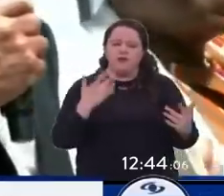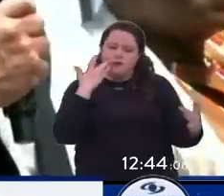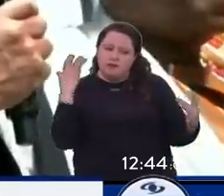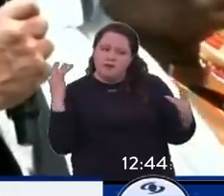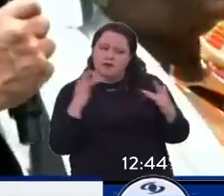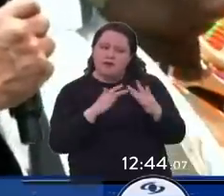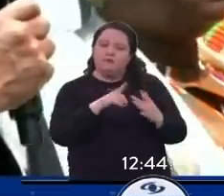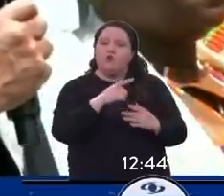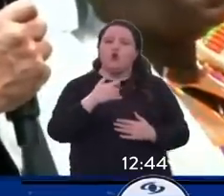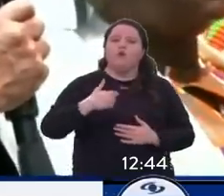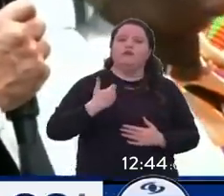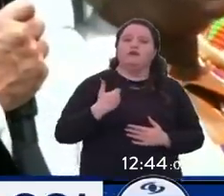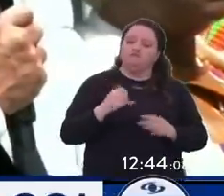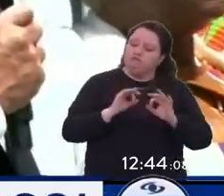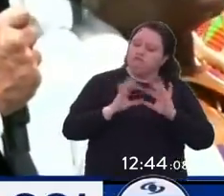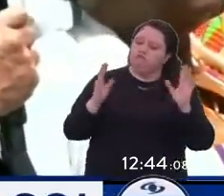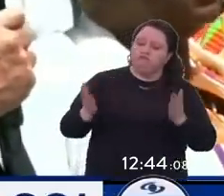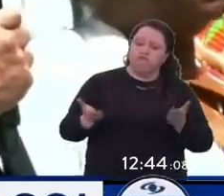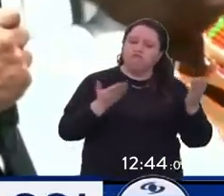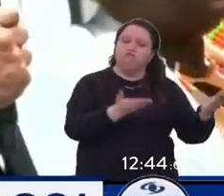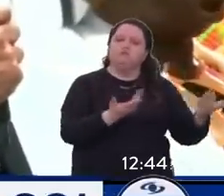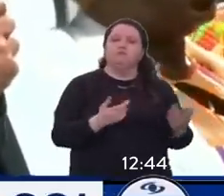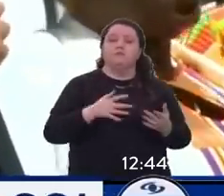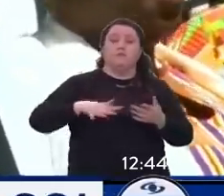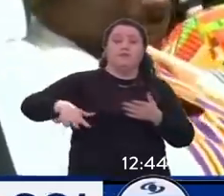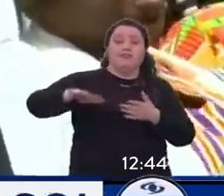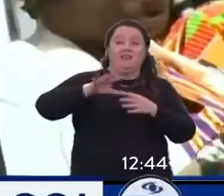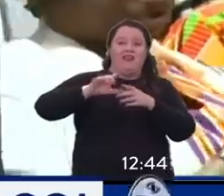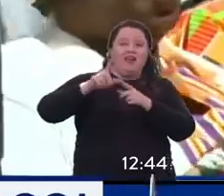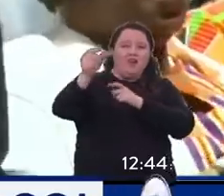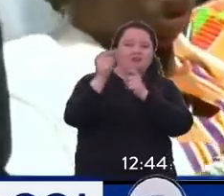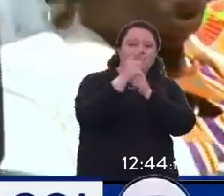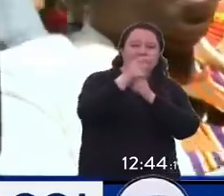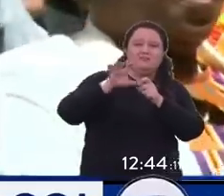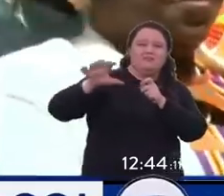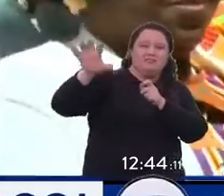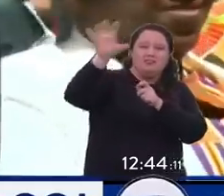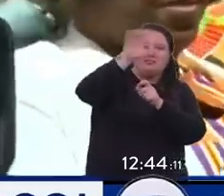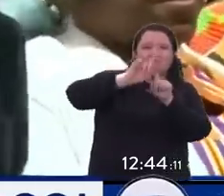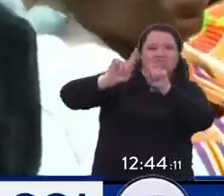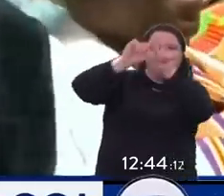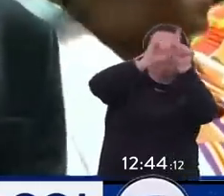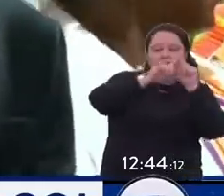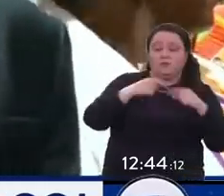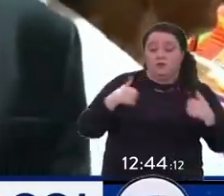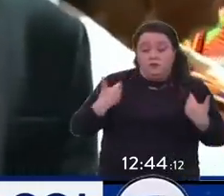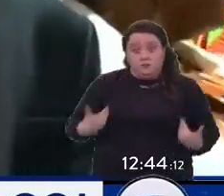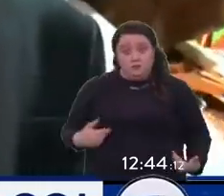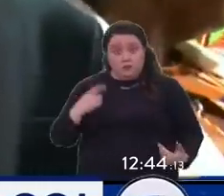para los jóvenes. Los territorios excluidos y marginados aquí tendrán a